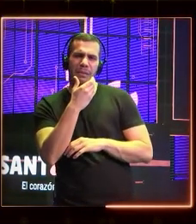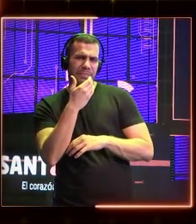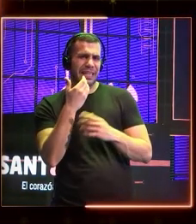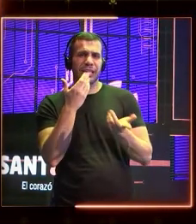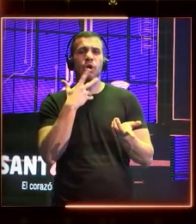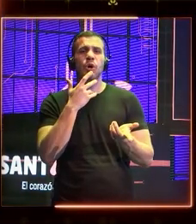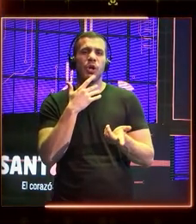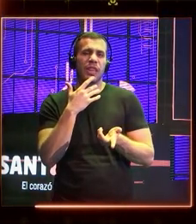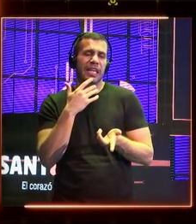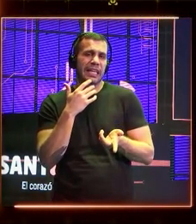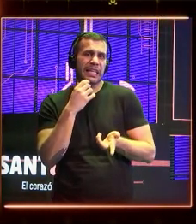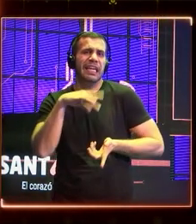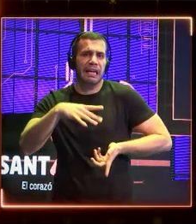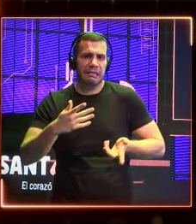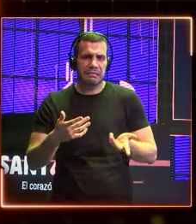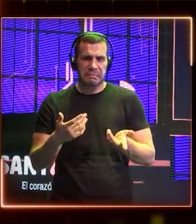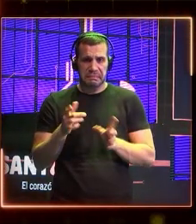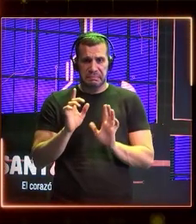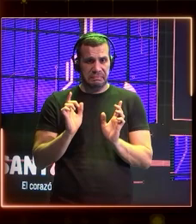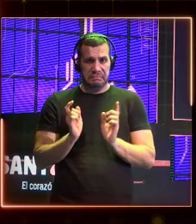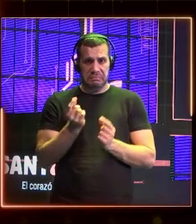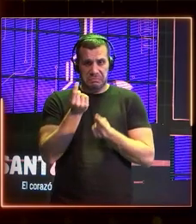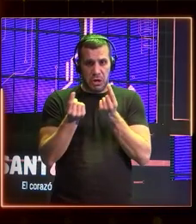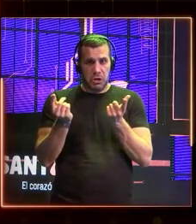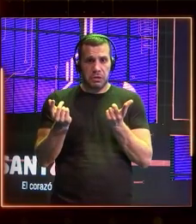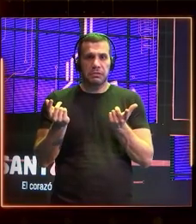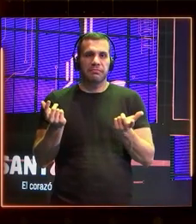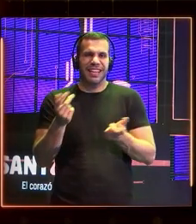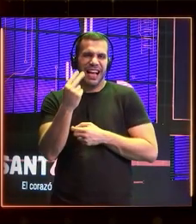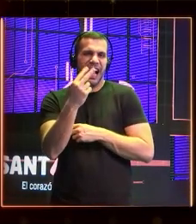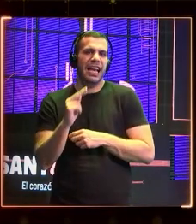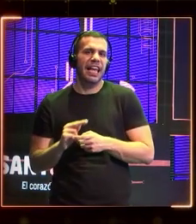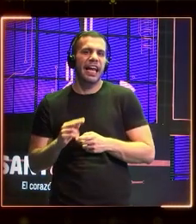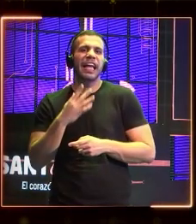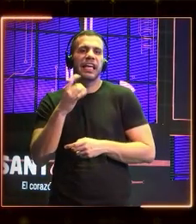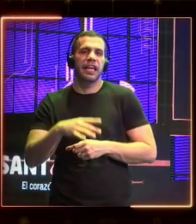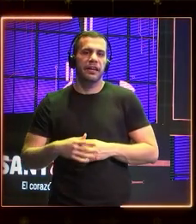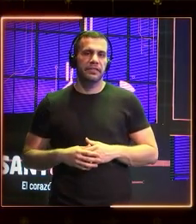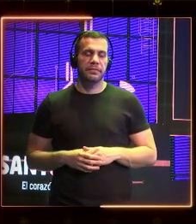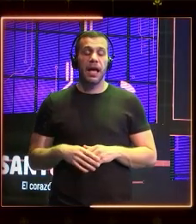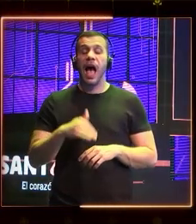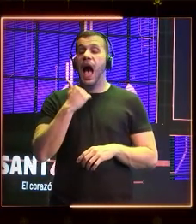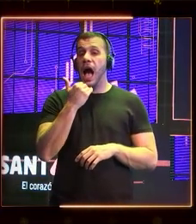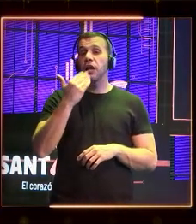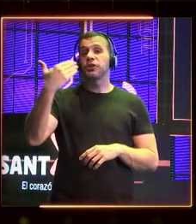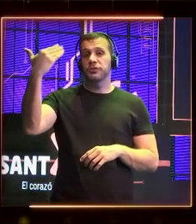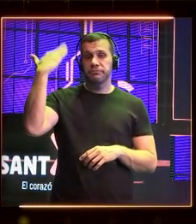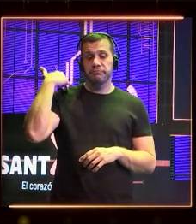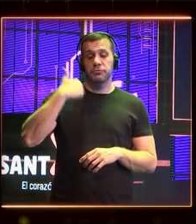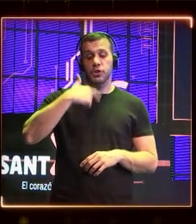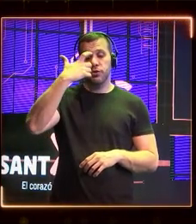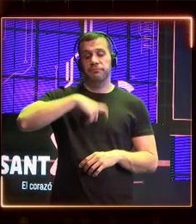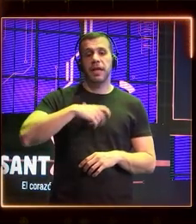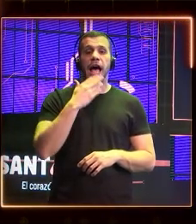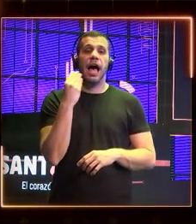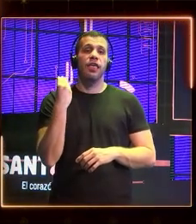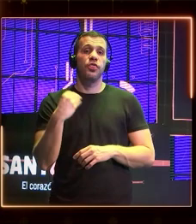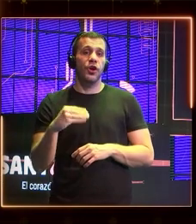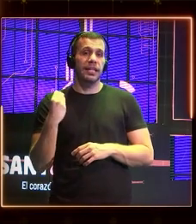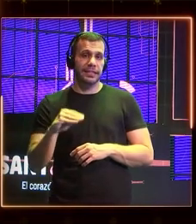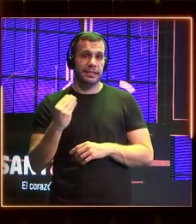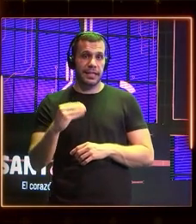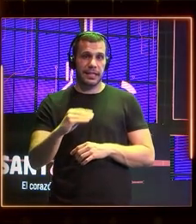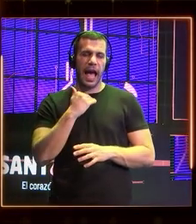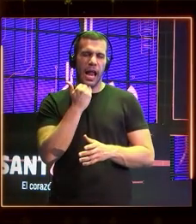conoce Apple pero a mí me pasó algo cuando yo era adolescente Y es que la tecnología se